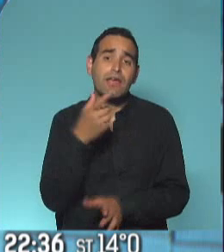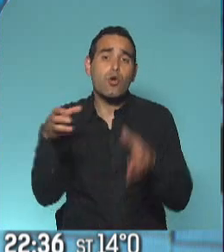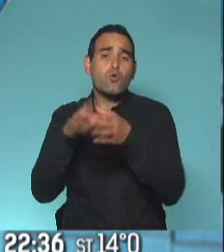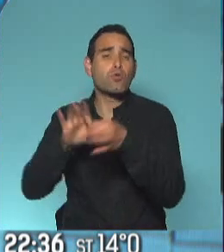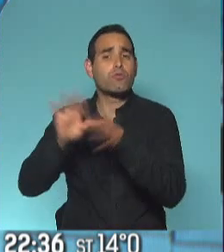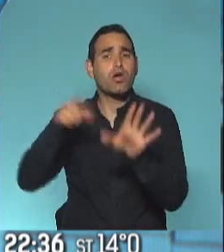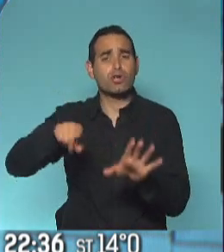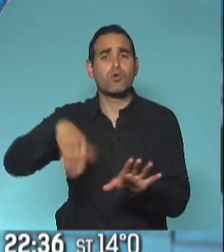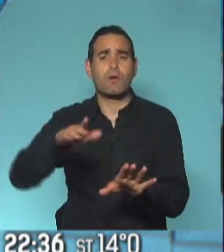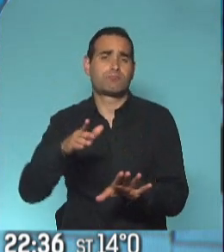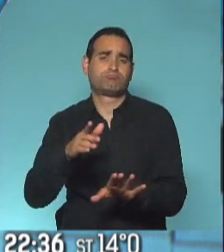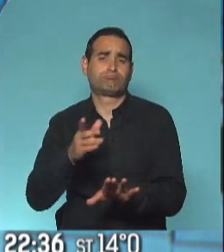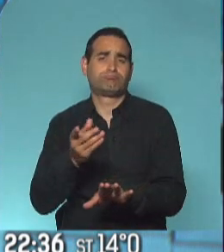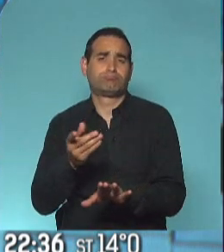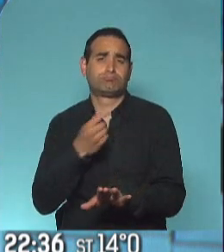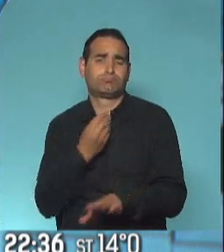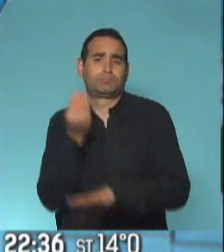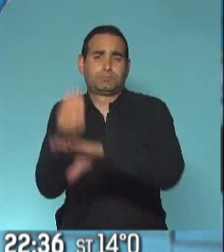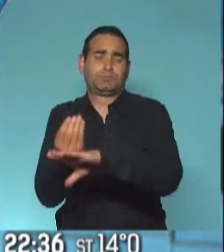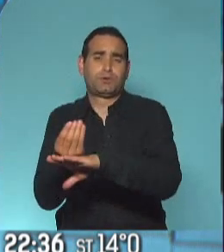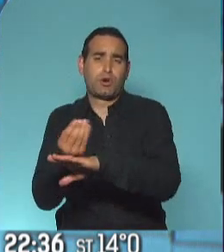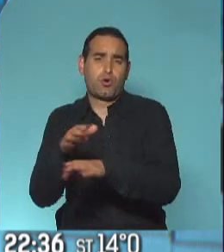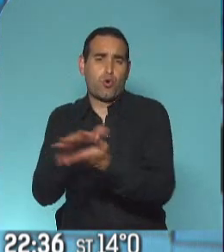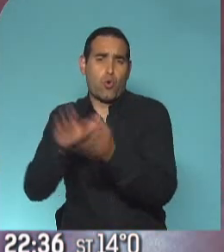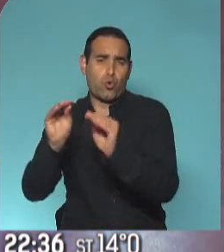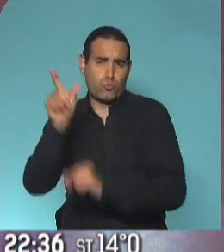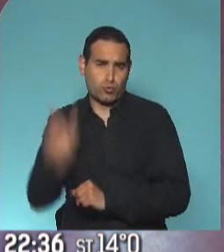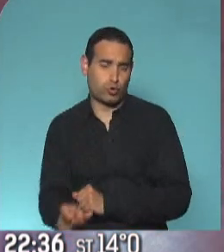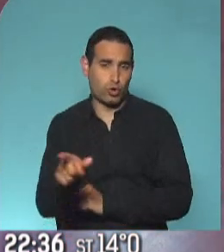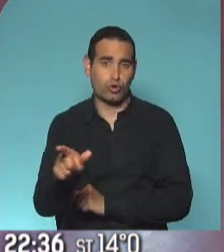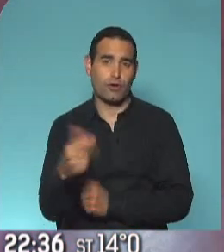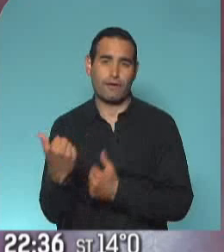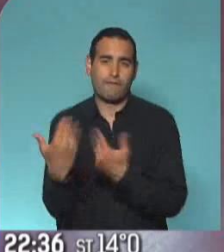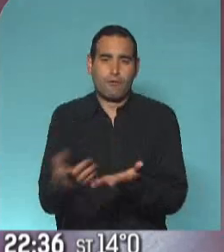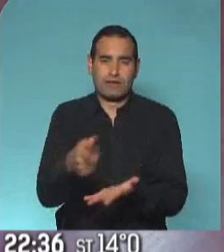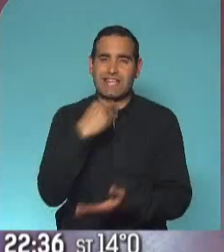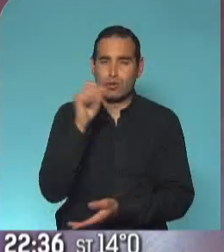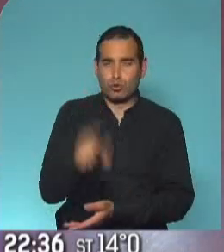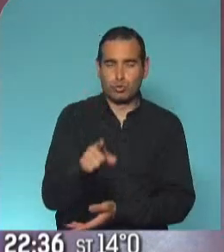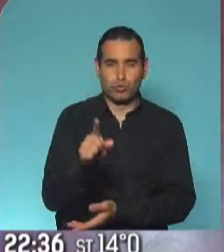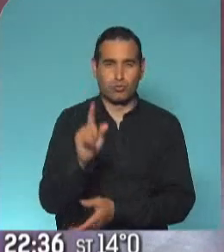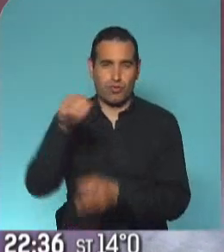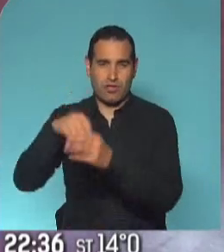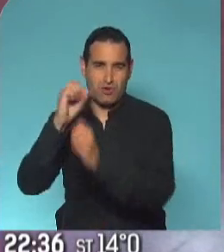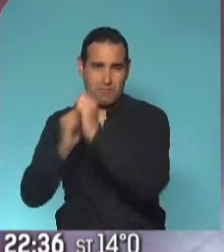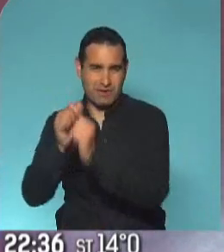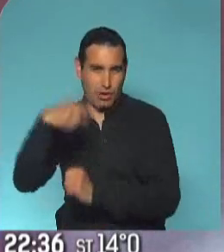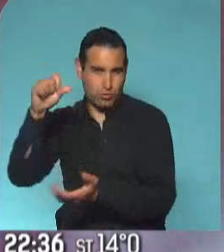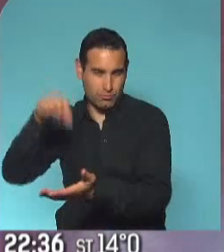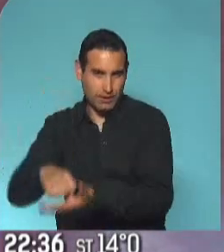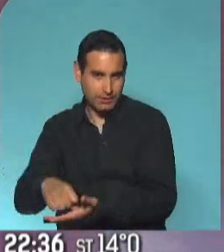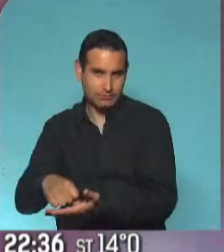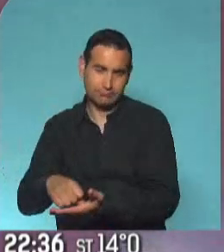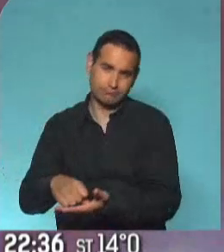van a presentar un candidato corrupto que favorece a su hijo haciéndolo miembro de empresas de países en los cuales interactúa siendo vicepresidente. Un tema